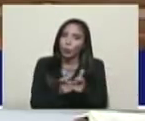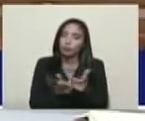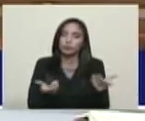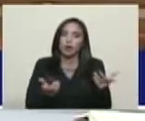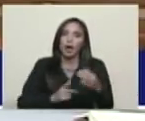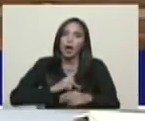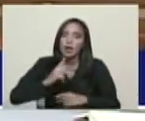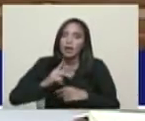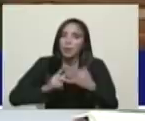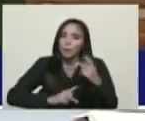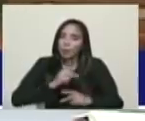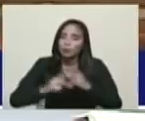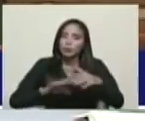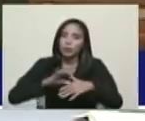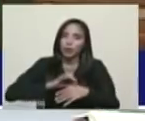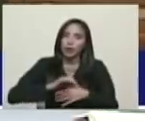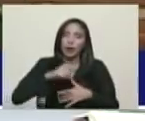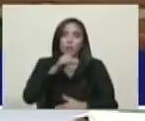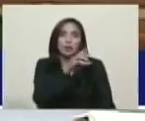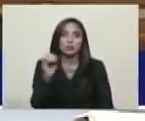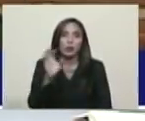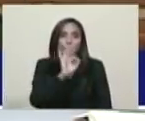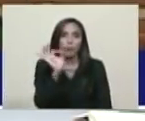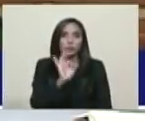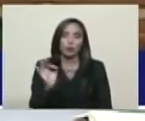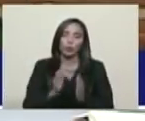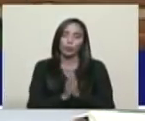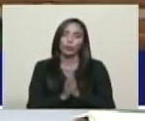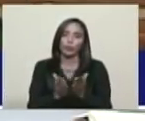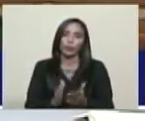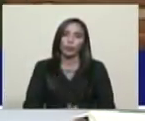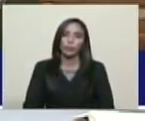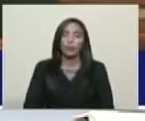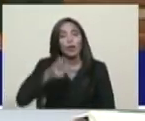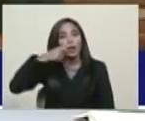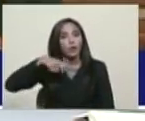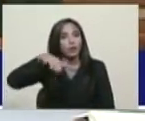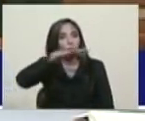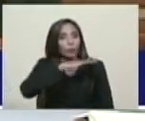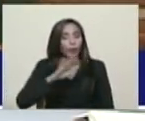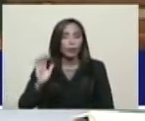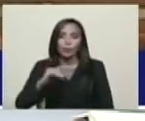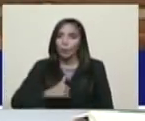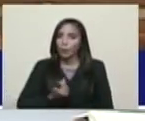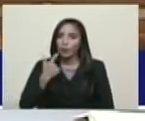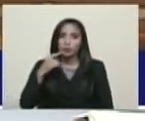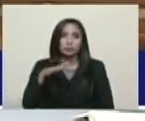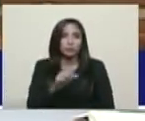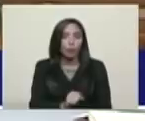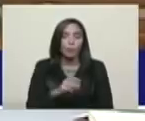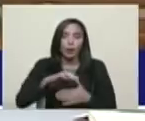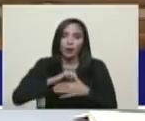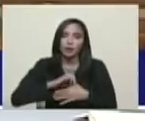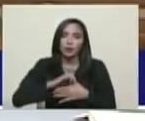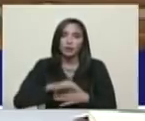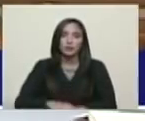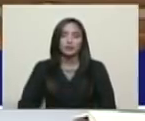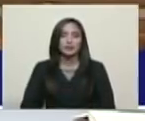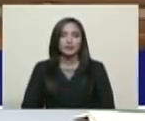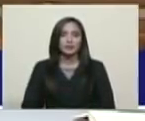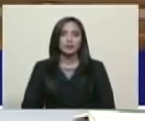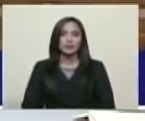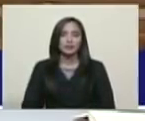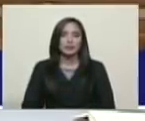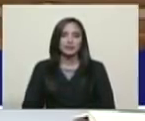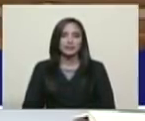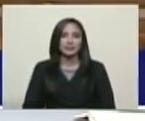país, al 100%, y que el pueblo tenga acceso a carne de calidad a precios